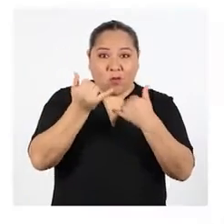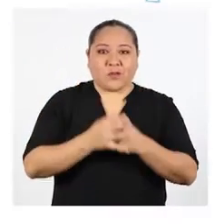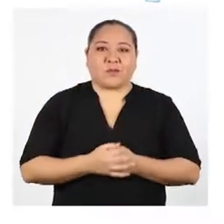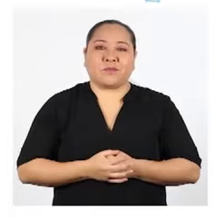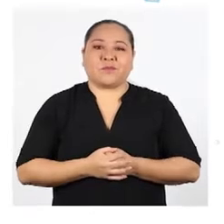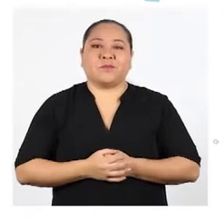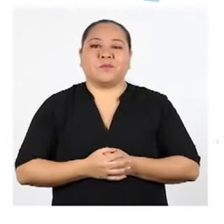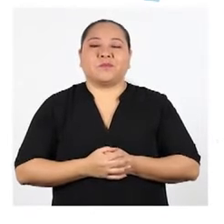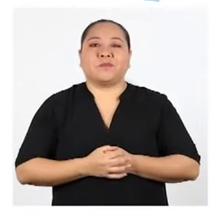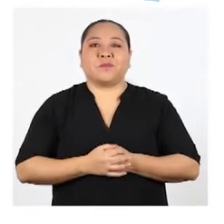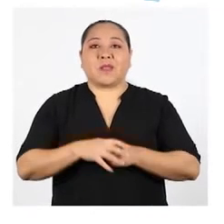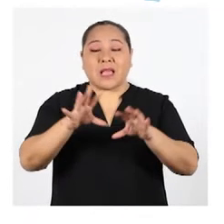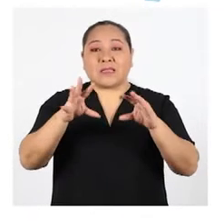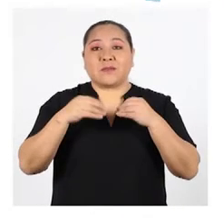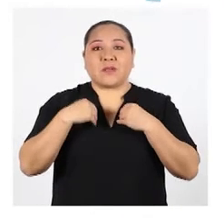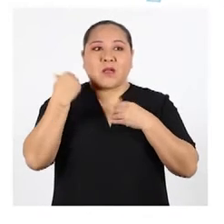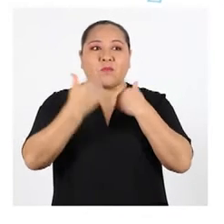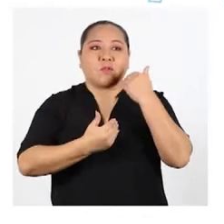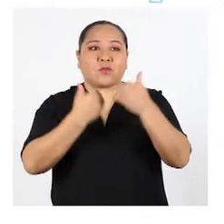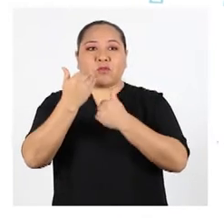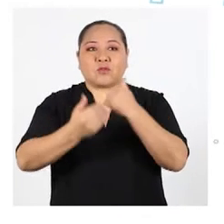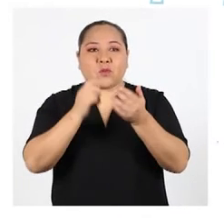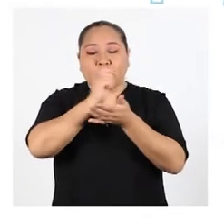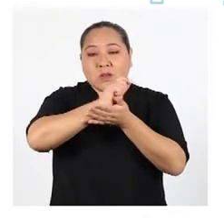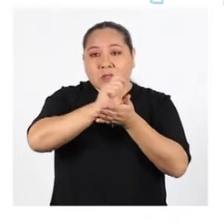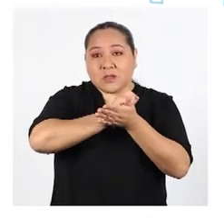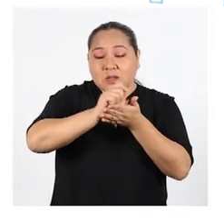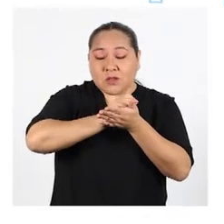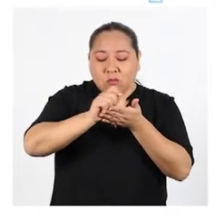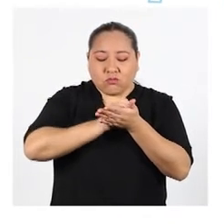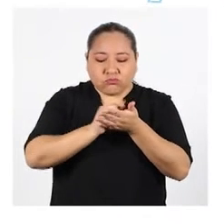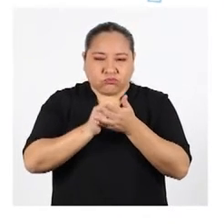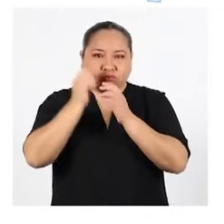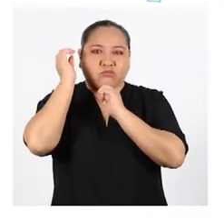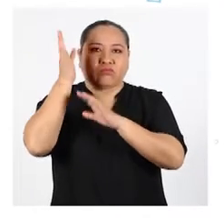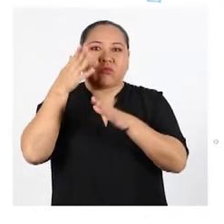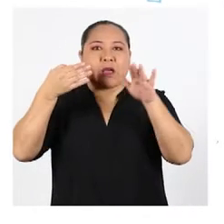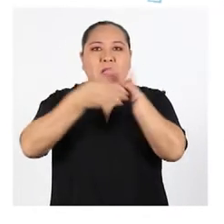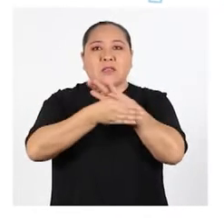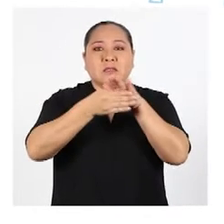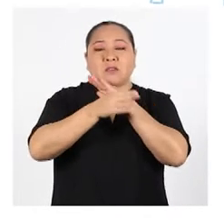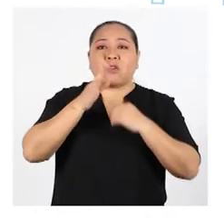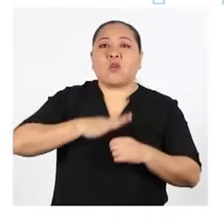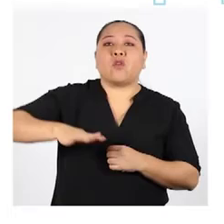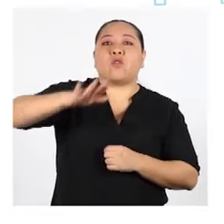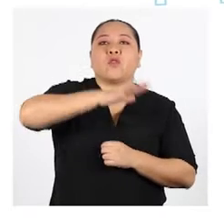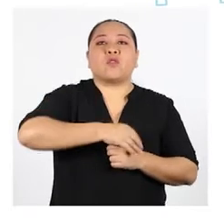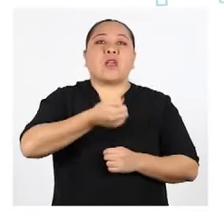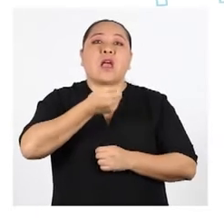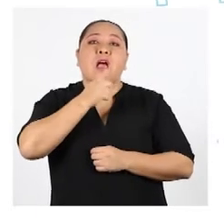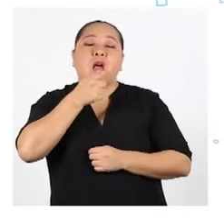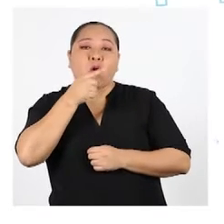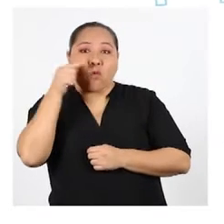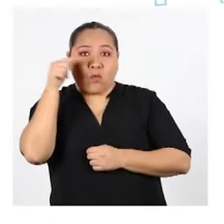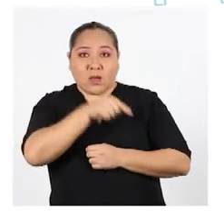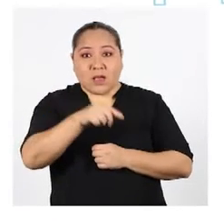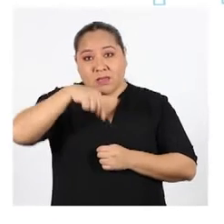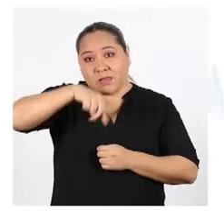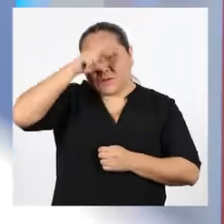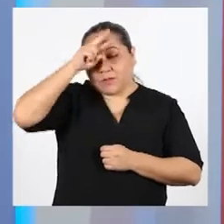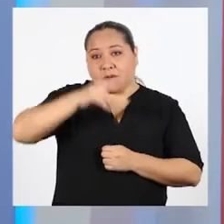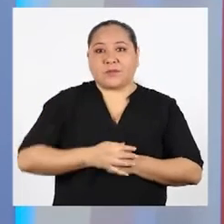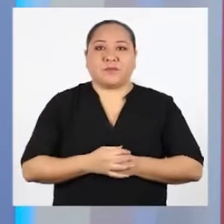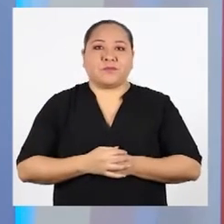hoy reconocer los procesos para escribir un discurso sobre el acceso de todas y todos al agua potable en el